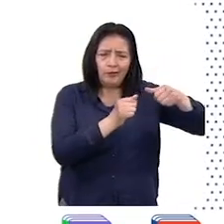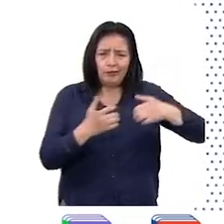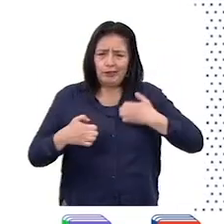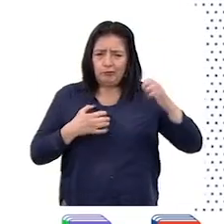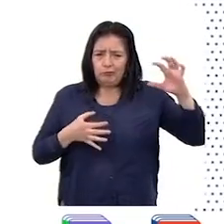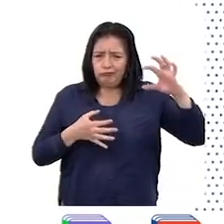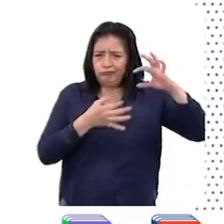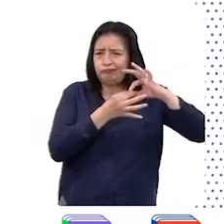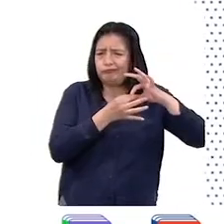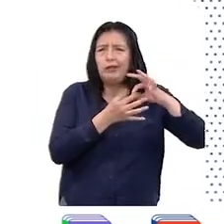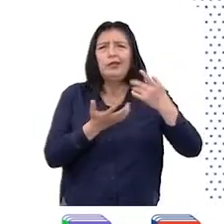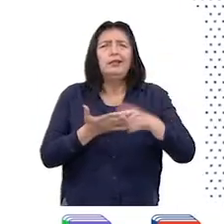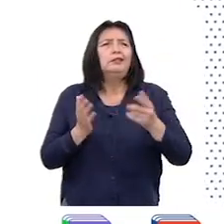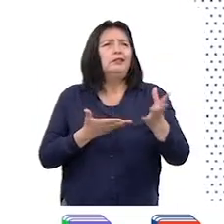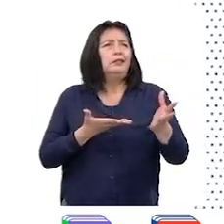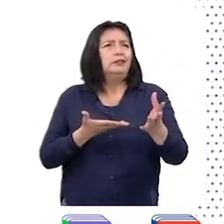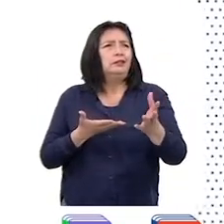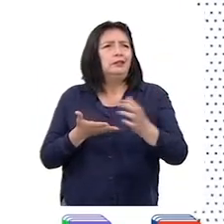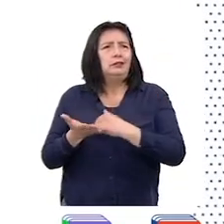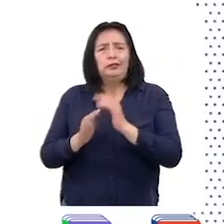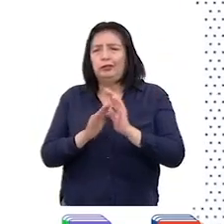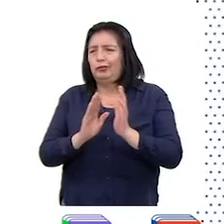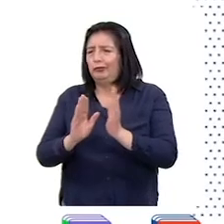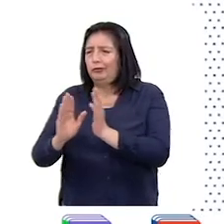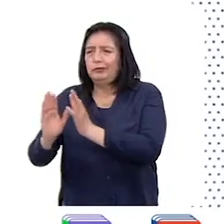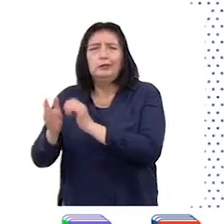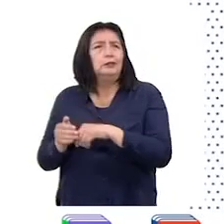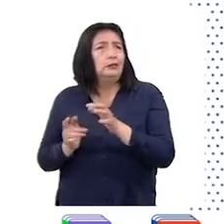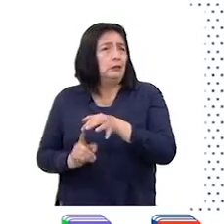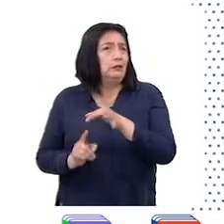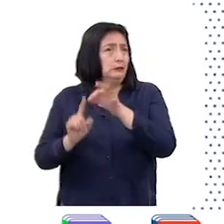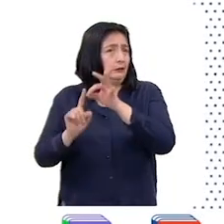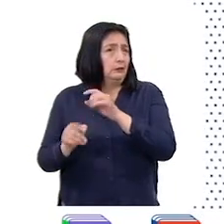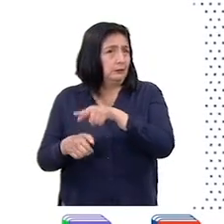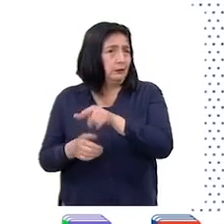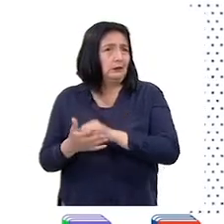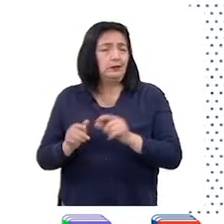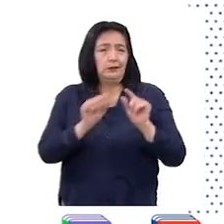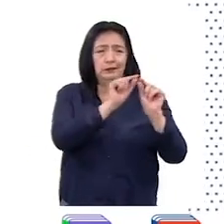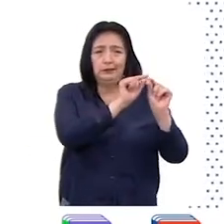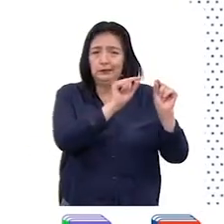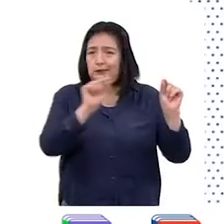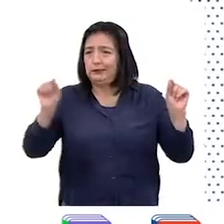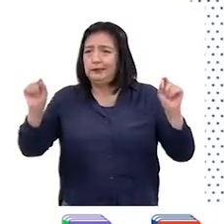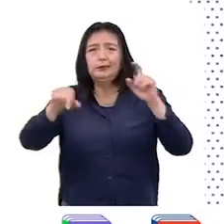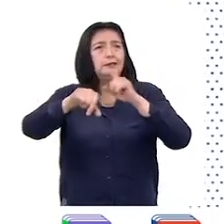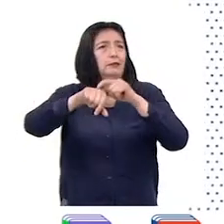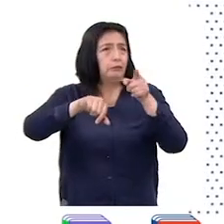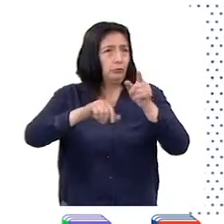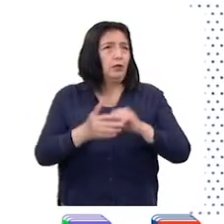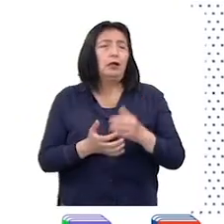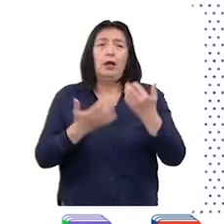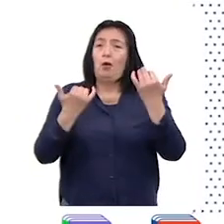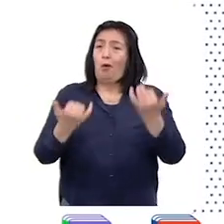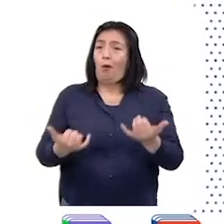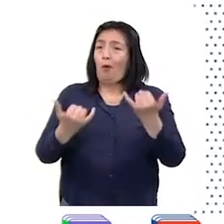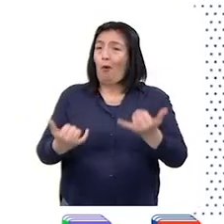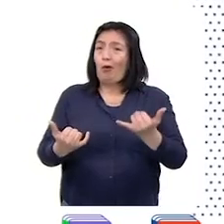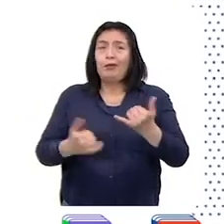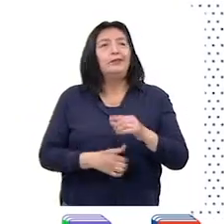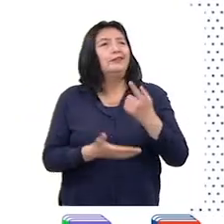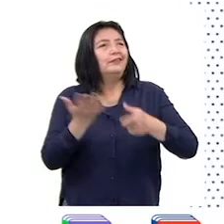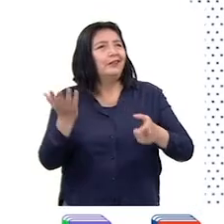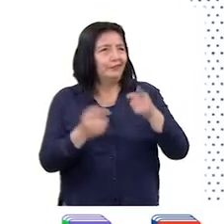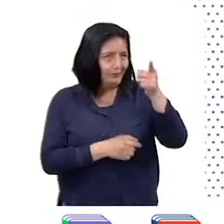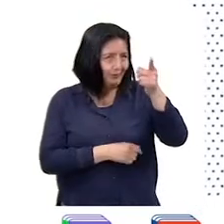las emociones y recopilamos y organizamos momentos especiales en una línea de tiempo. Entonces, hoy nuestra meta